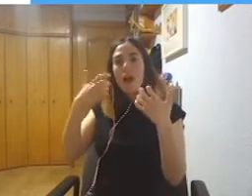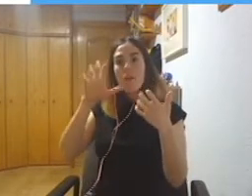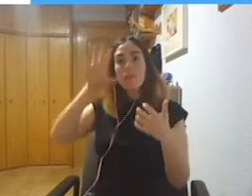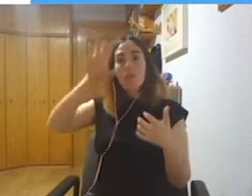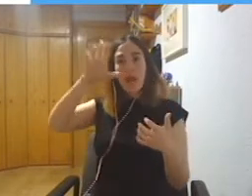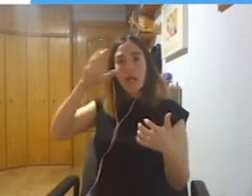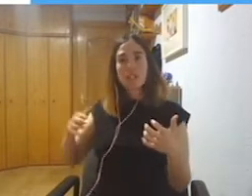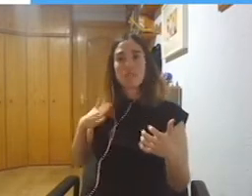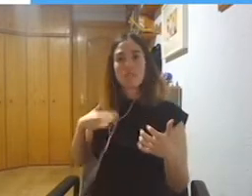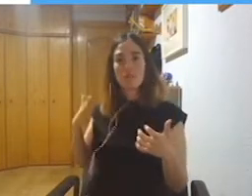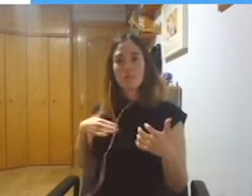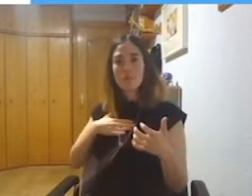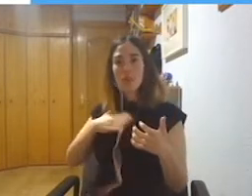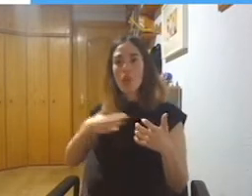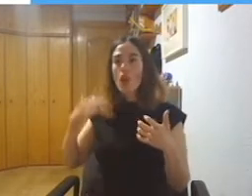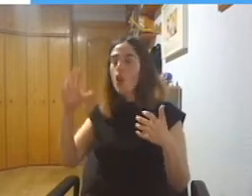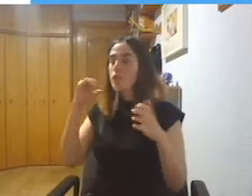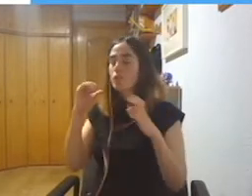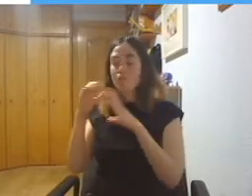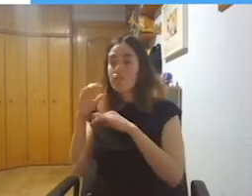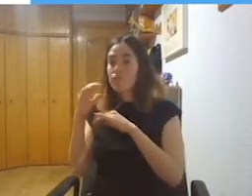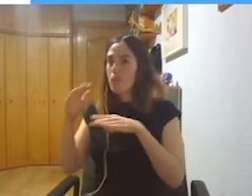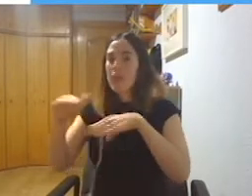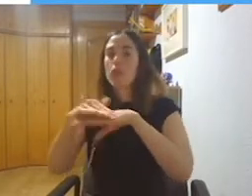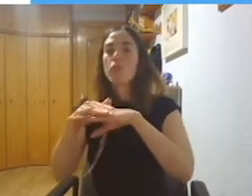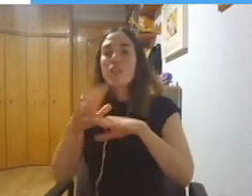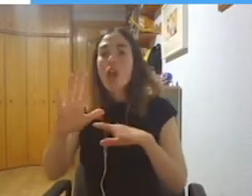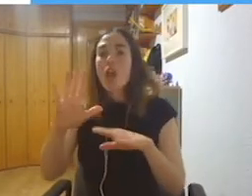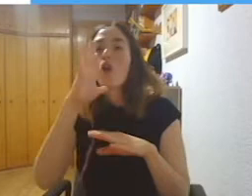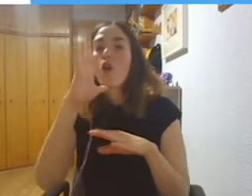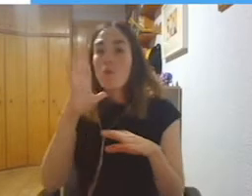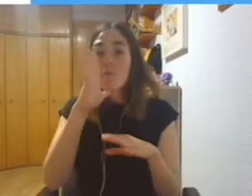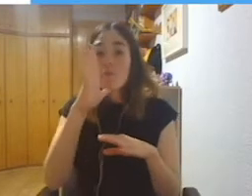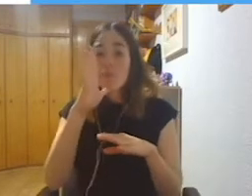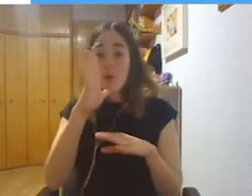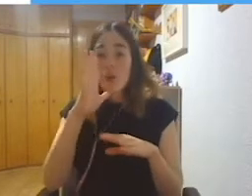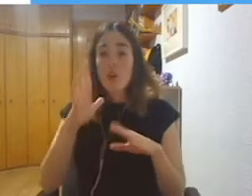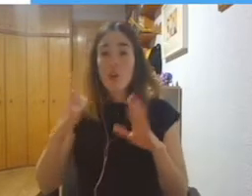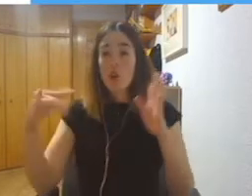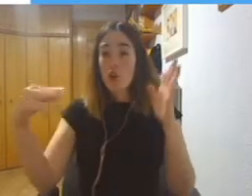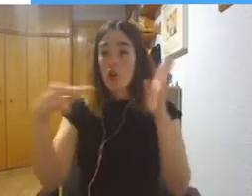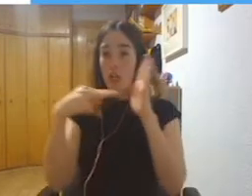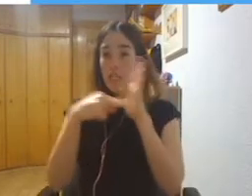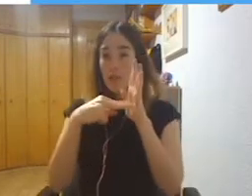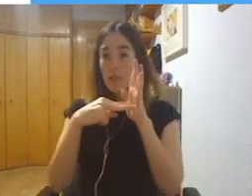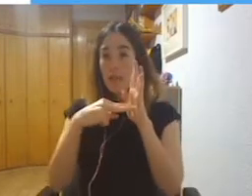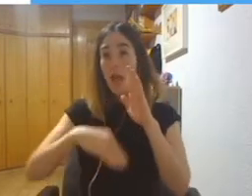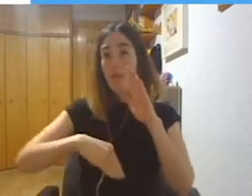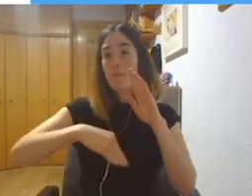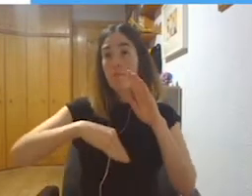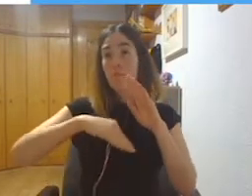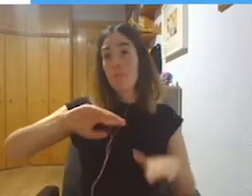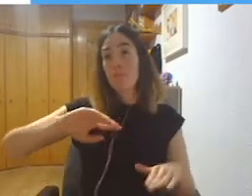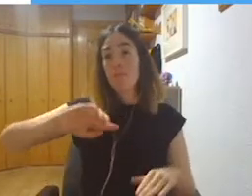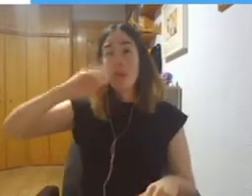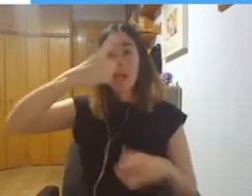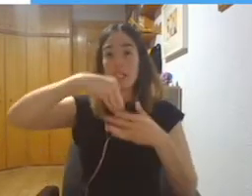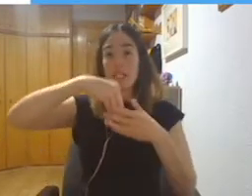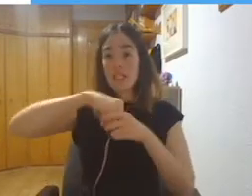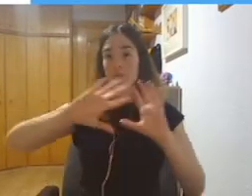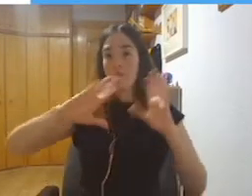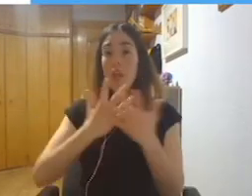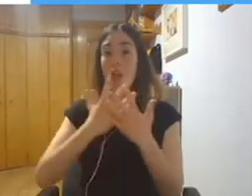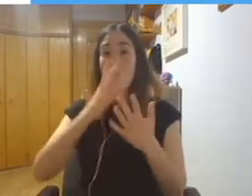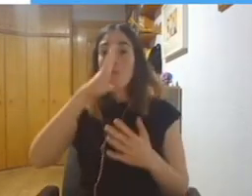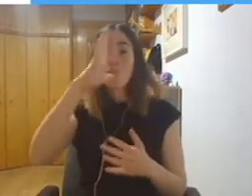que es uno de los que tiene mayor conectividad móvil del mundo y mayor conectividad a Internet, en el ámbito de la brecha digital, es